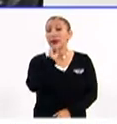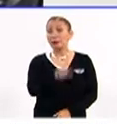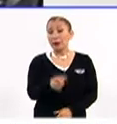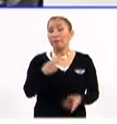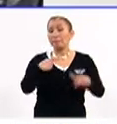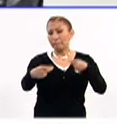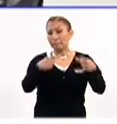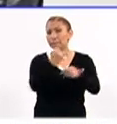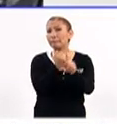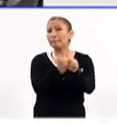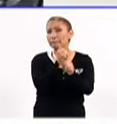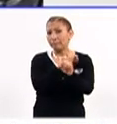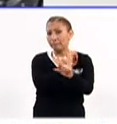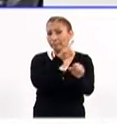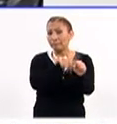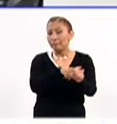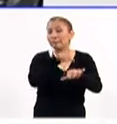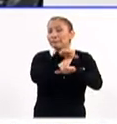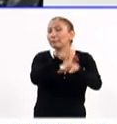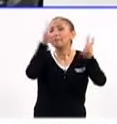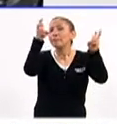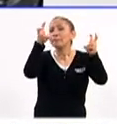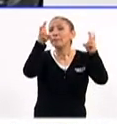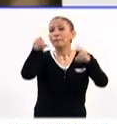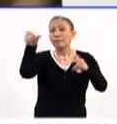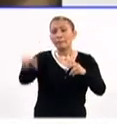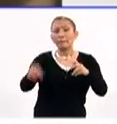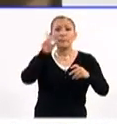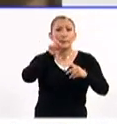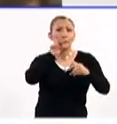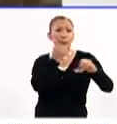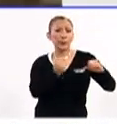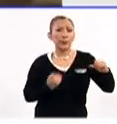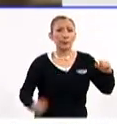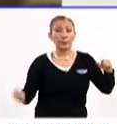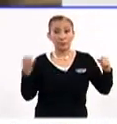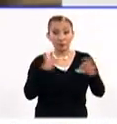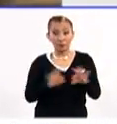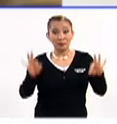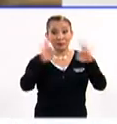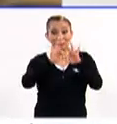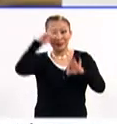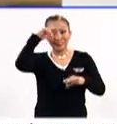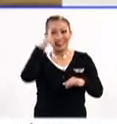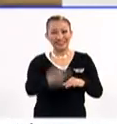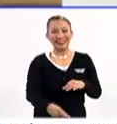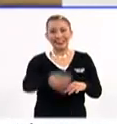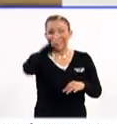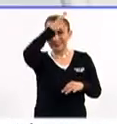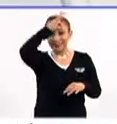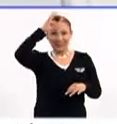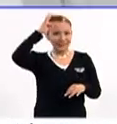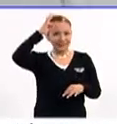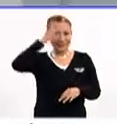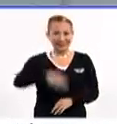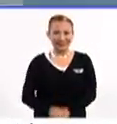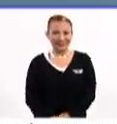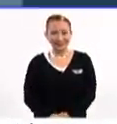te preparamos un reportaje especial sobre una de las artistas más representativas de nuestro país, Frida